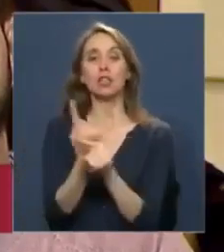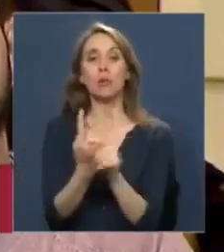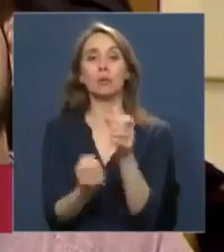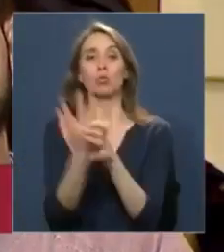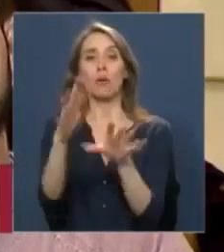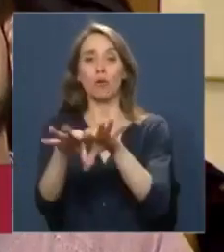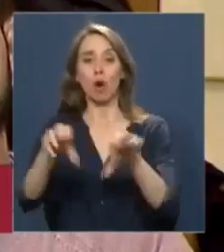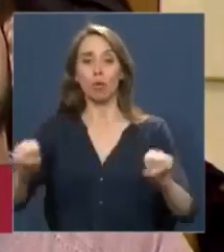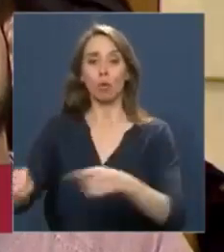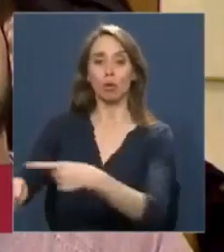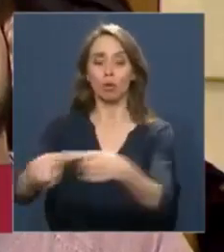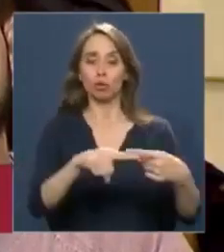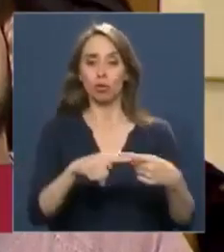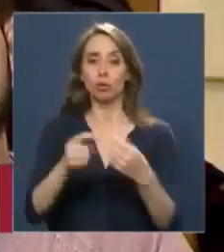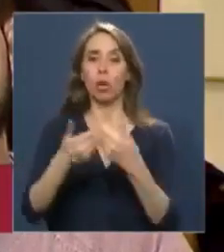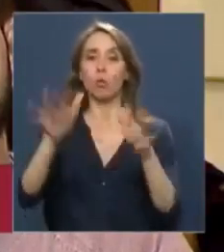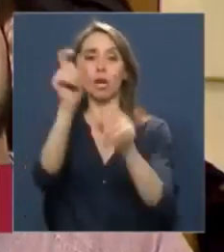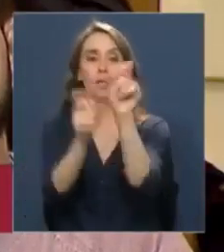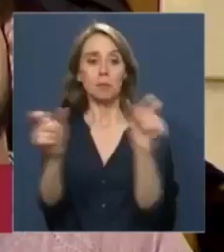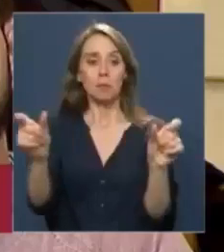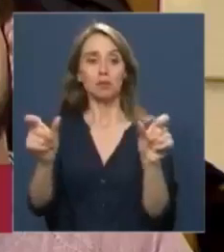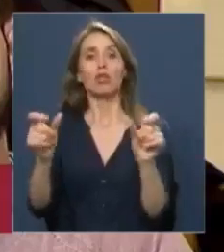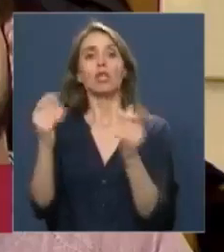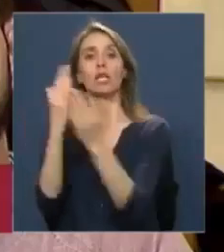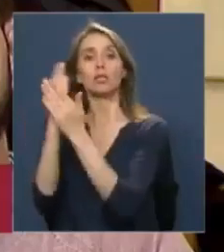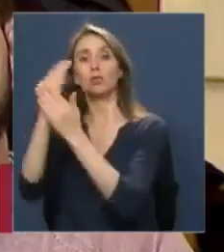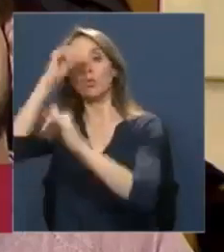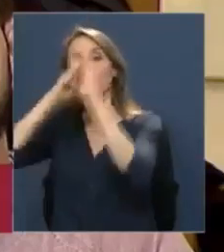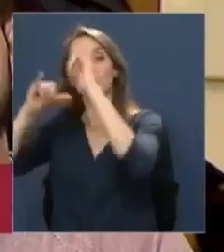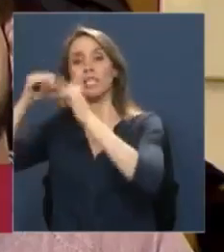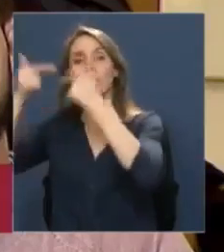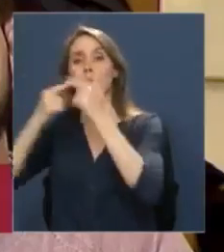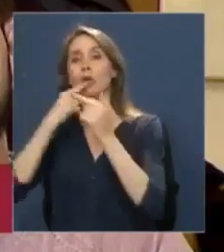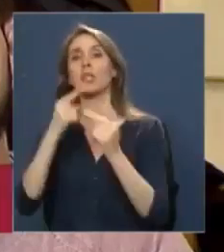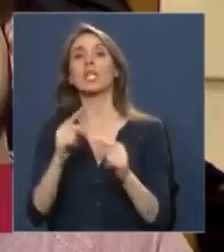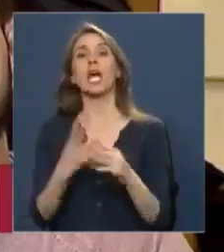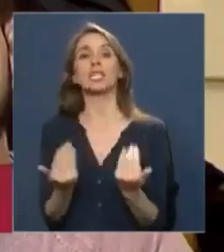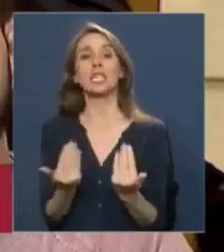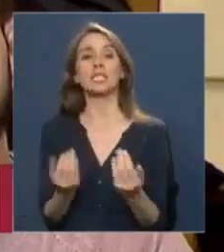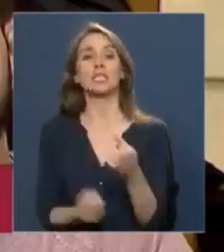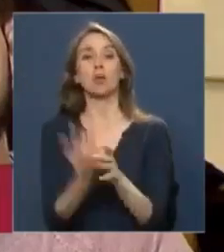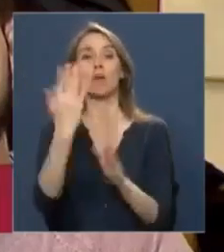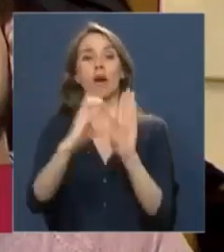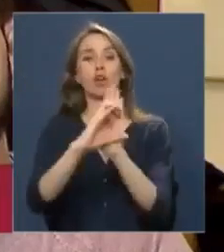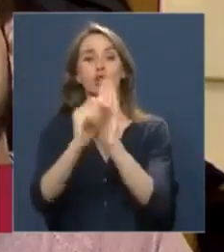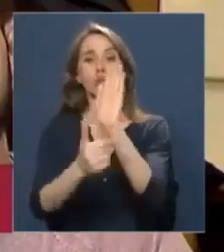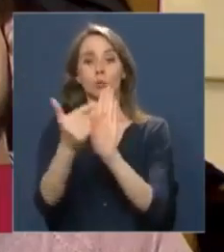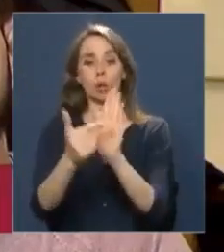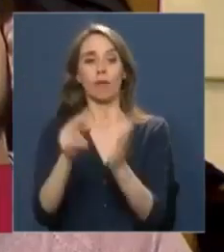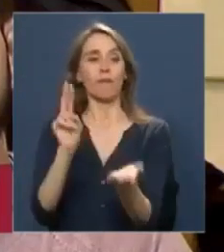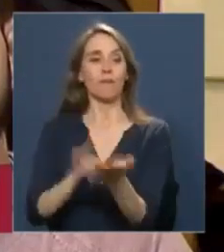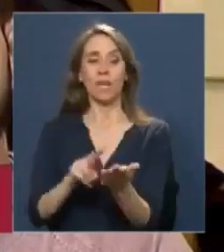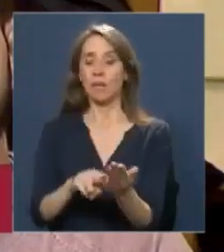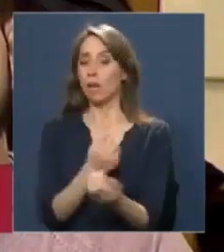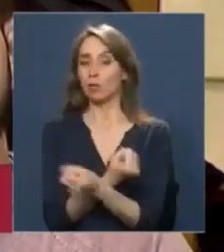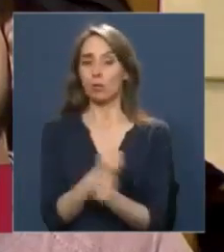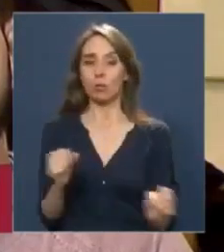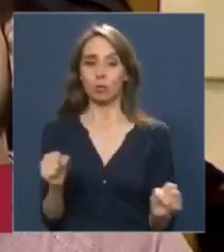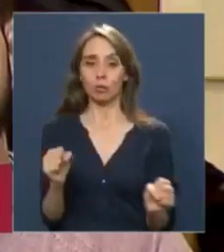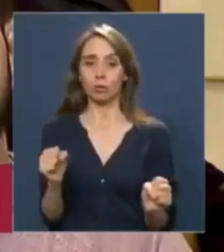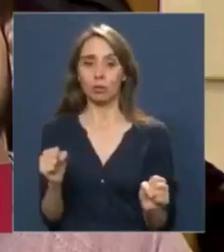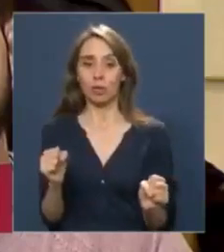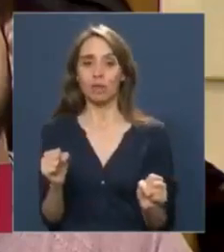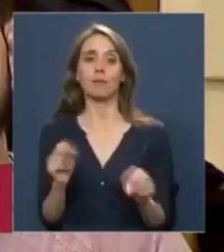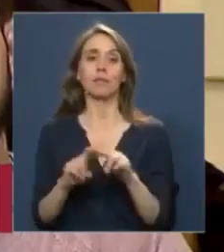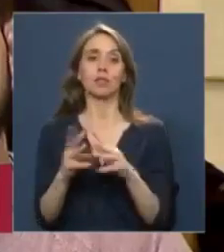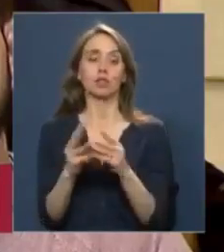social, que cualquier persona de la ciencia política traduciría en una nueva constitución, la verdad es que no va a ser posible encontrar